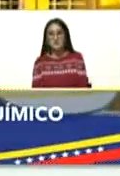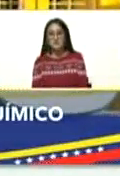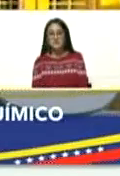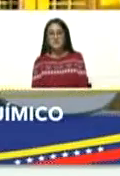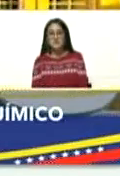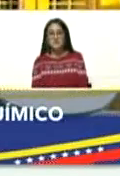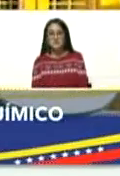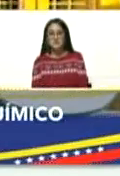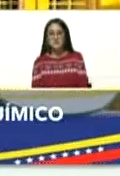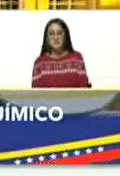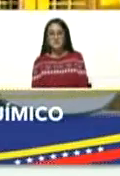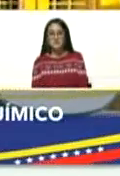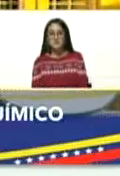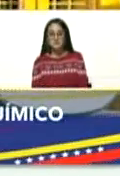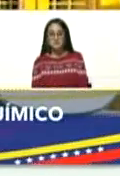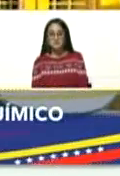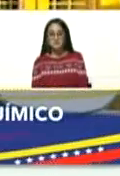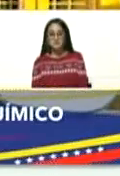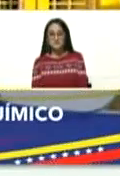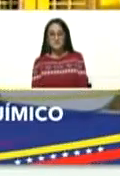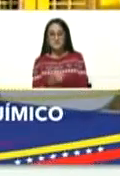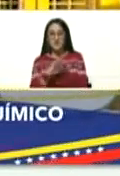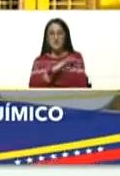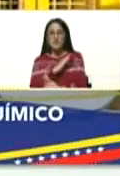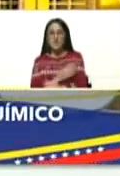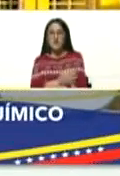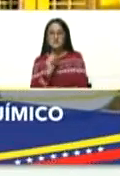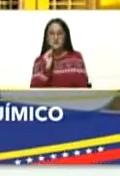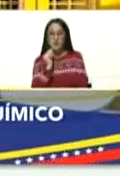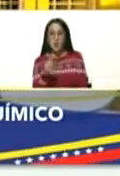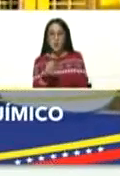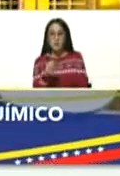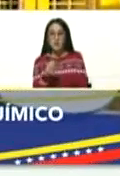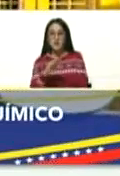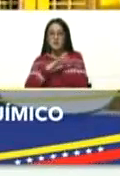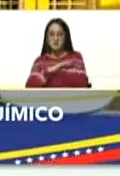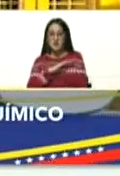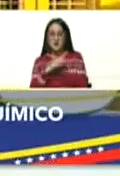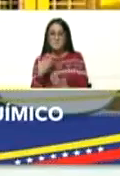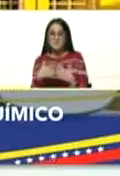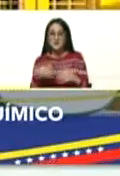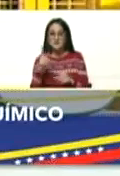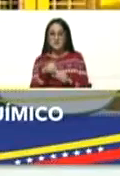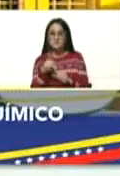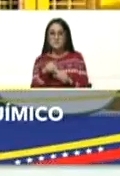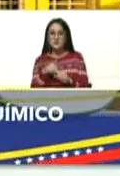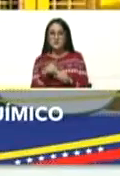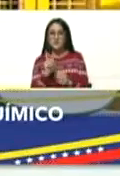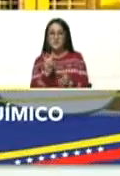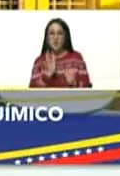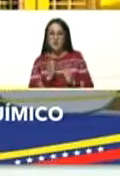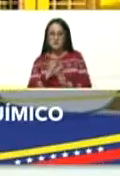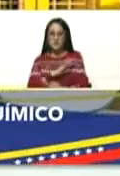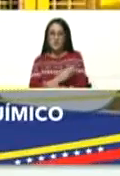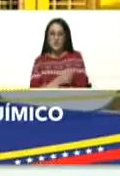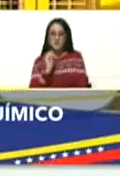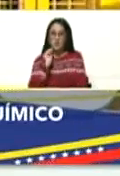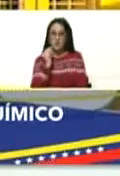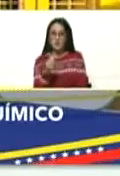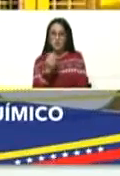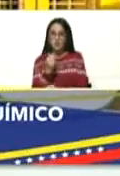Tienen la fuerza de los jóvenes. Los jóvenes de Pequivén. Hay que organizar la fuerza de la